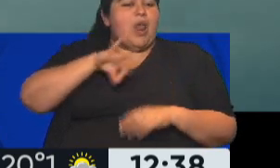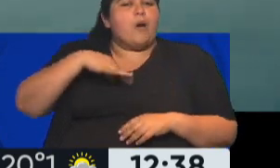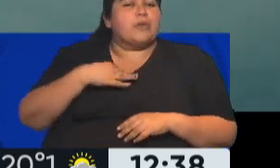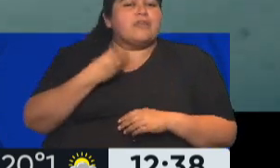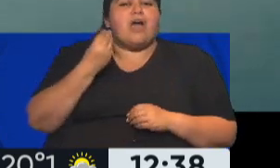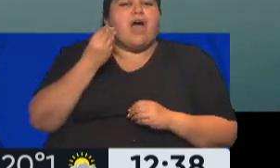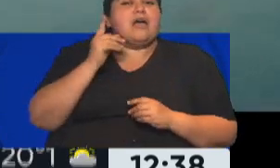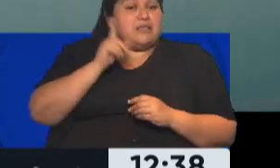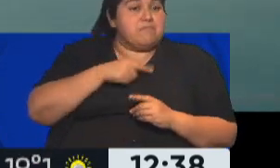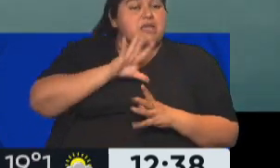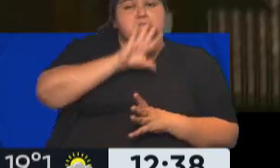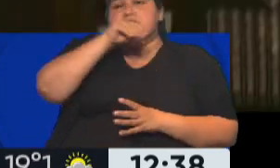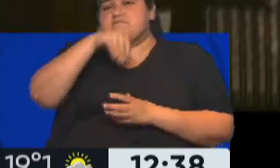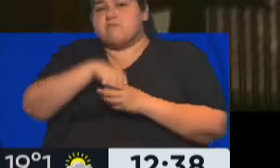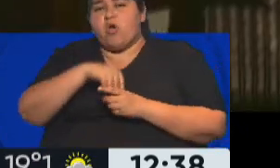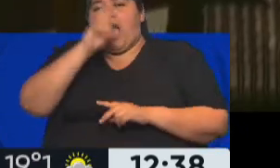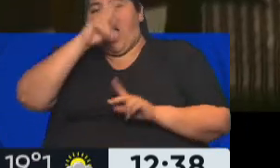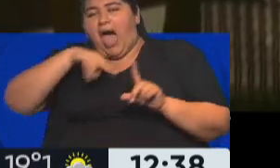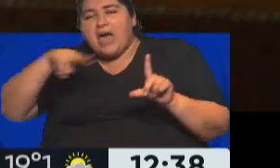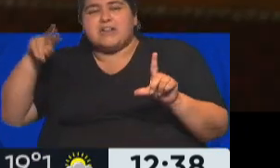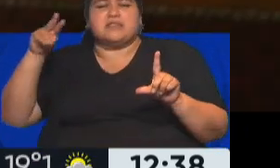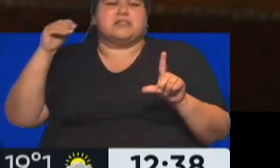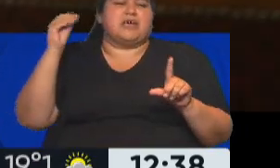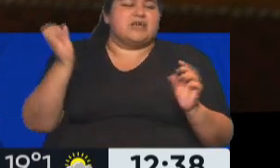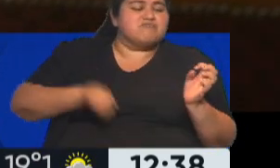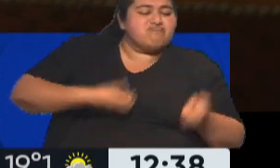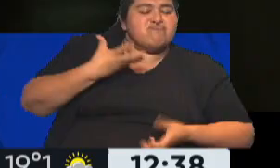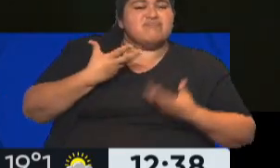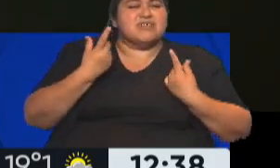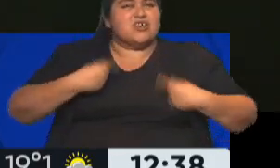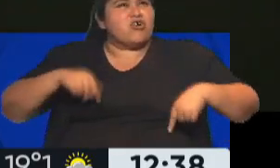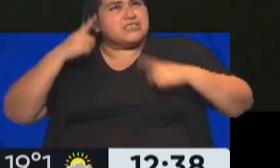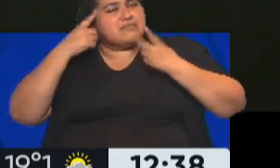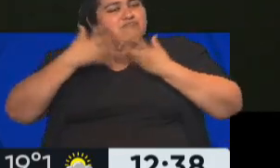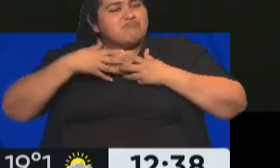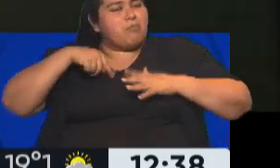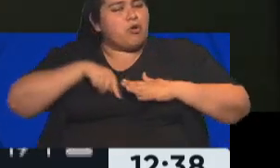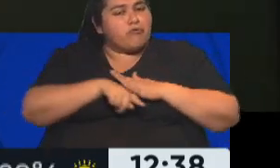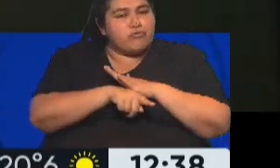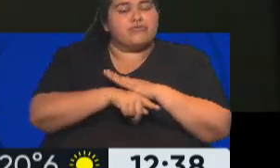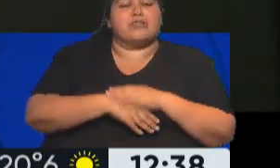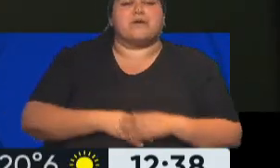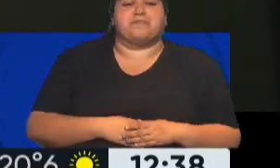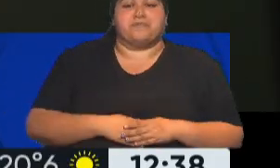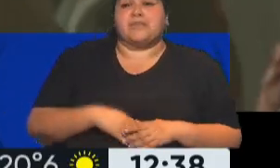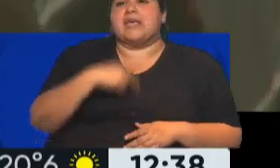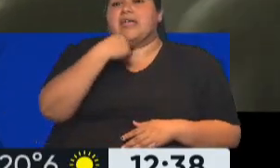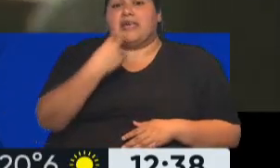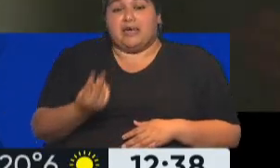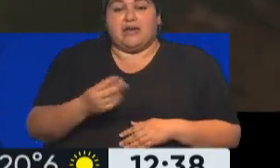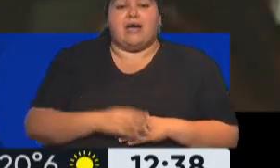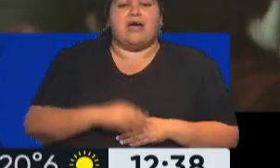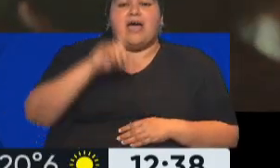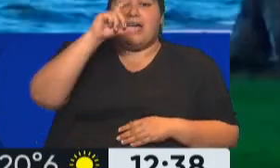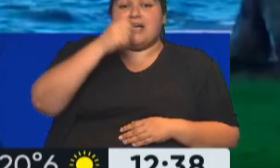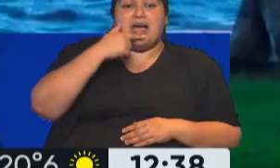arte, la vida en las emociones y sensaciones bien profundas. Está la hija de Vincent Cassel